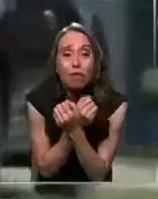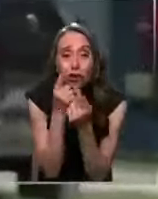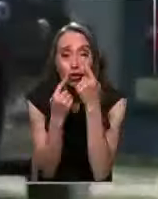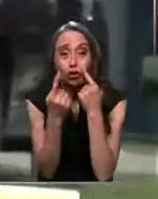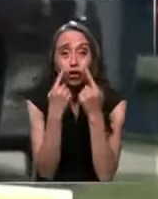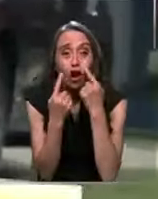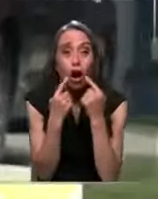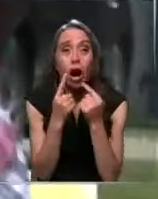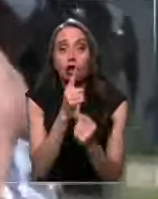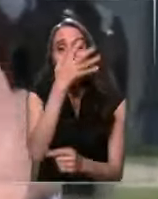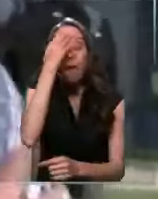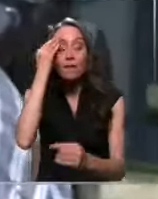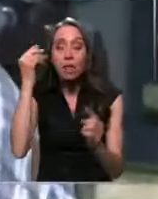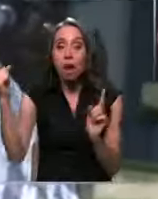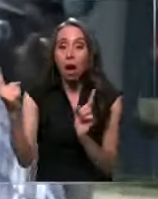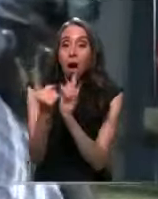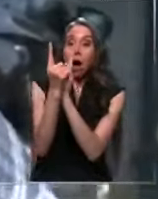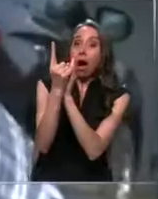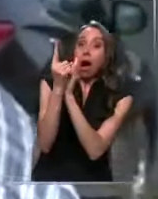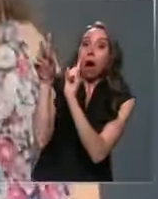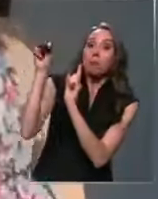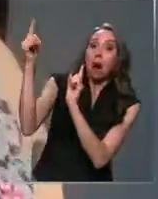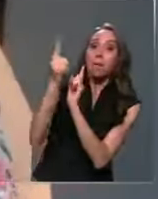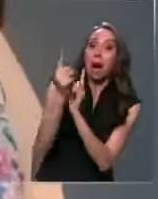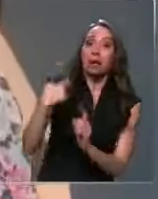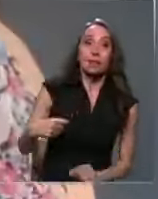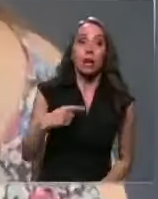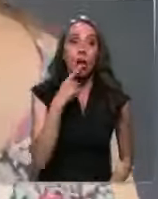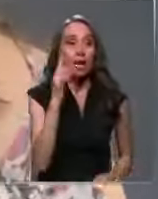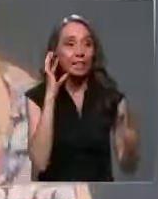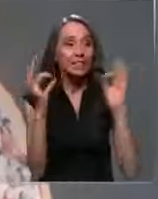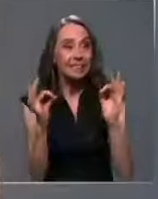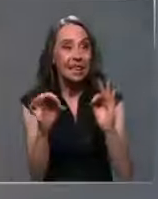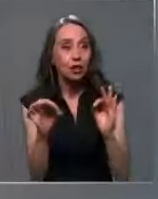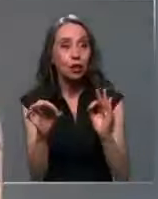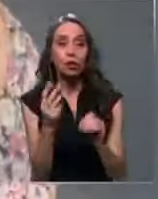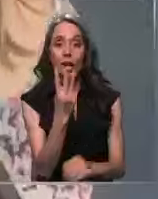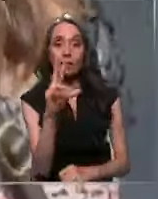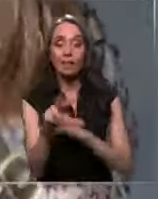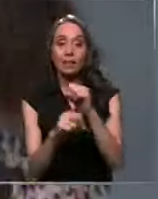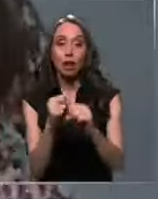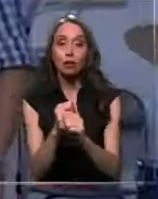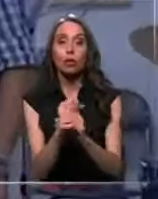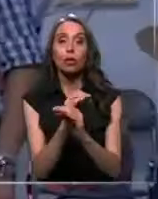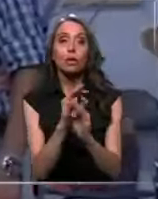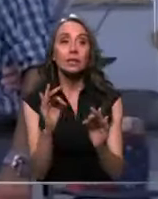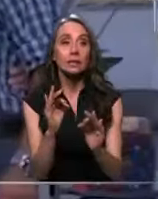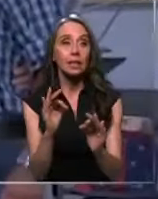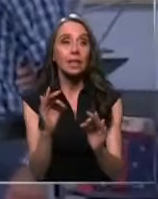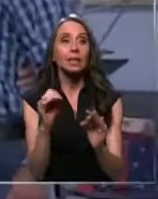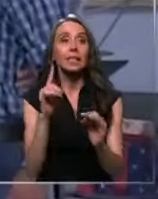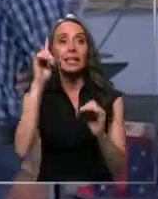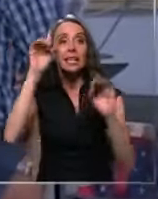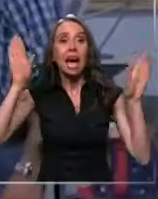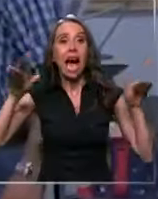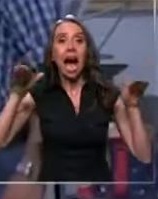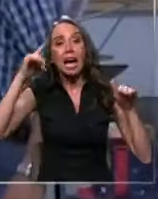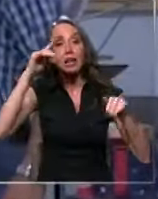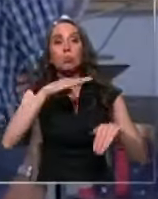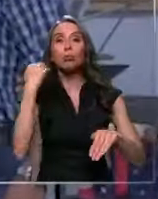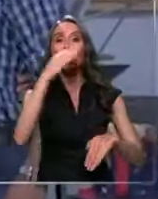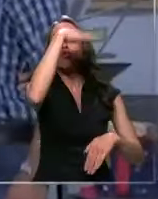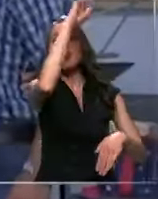Tras ese inolvidable encuentro en Estados Unidos, esta señora por más de 38 años ha rezado a su angelito en el cielo y ese angelito estaba en